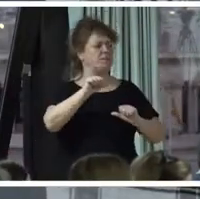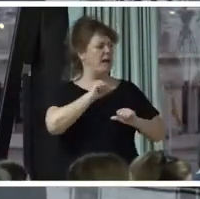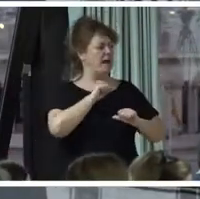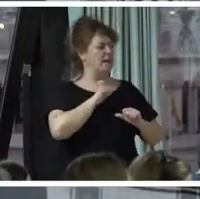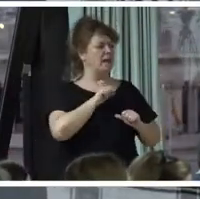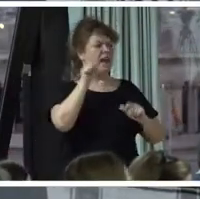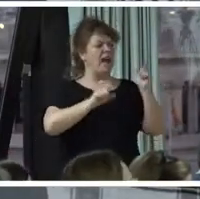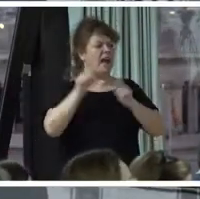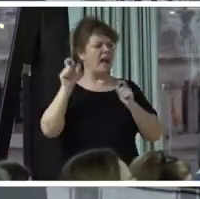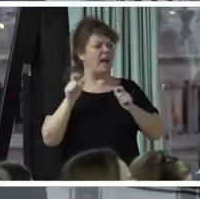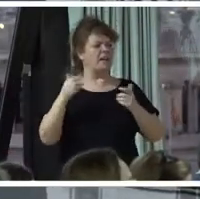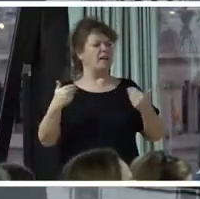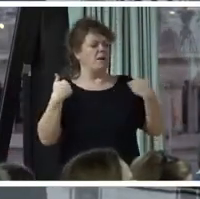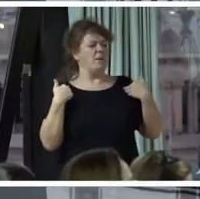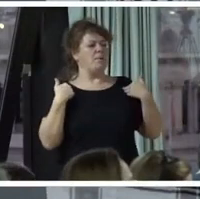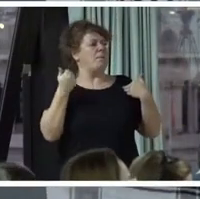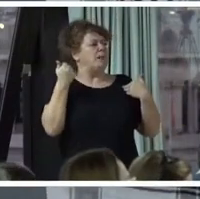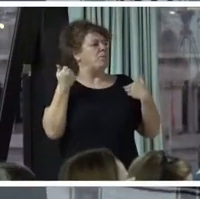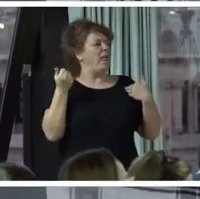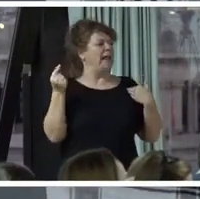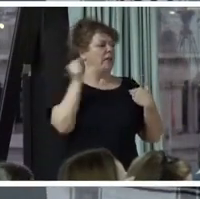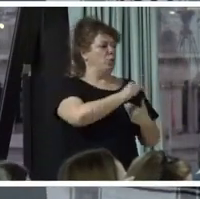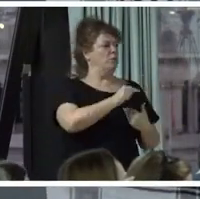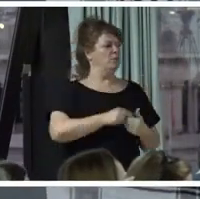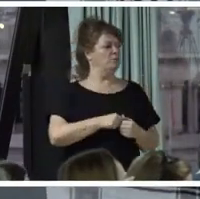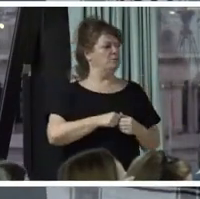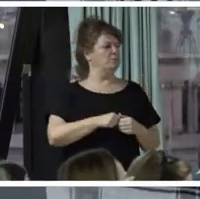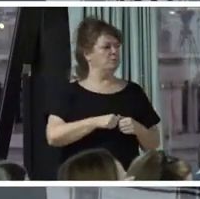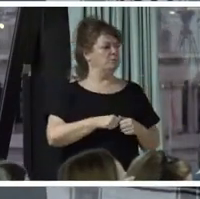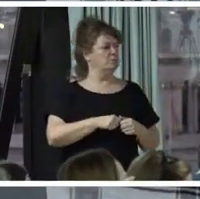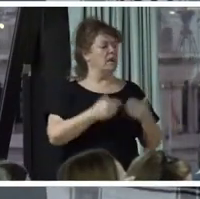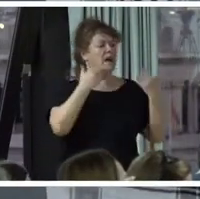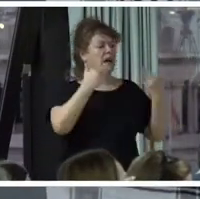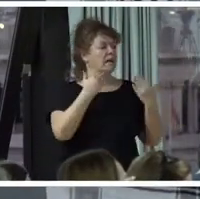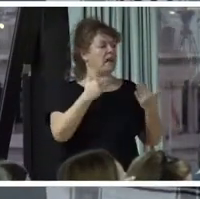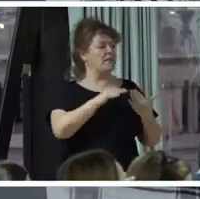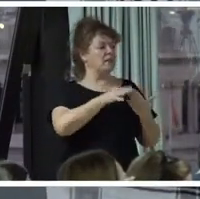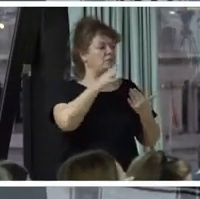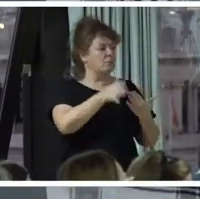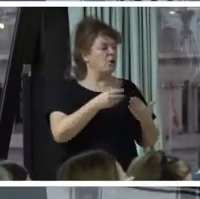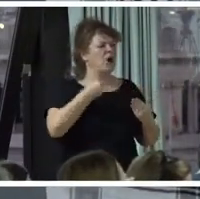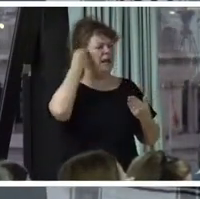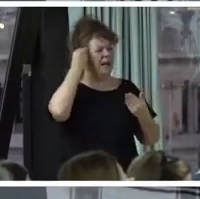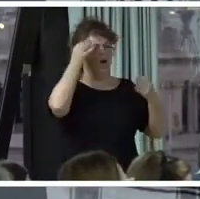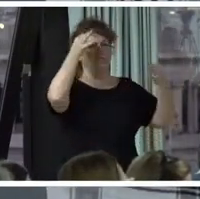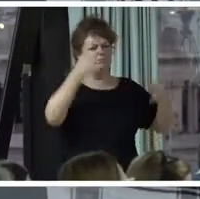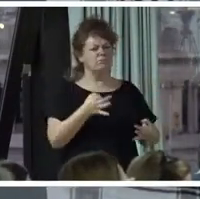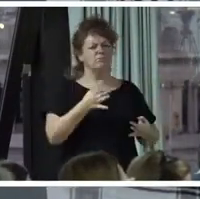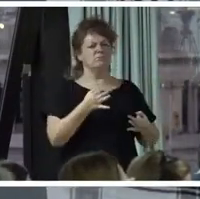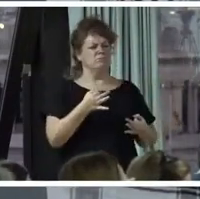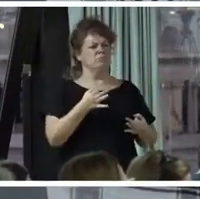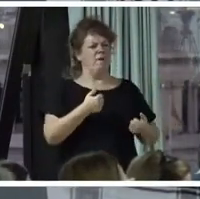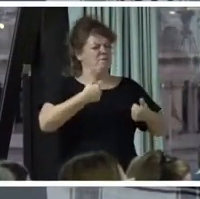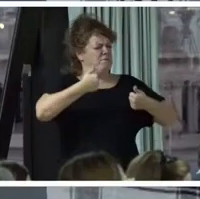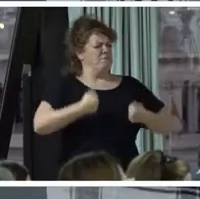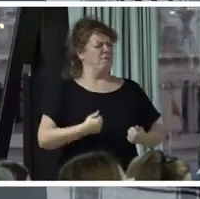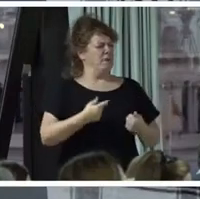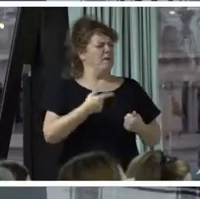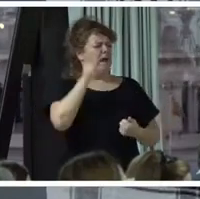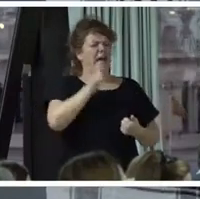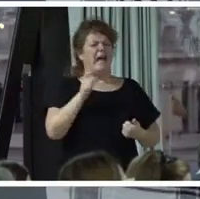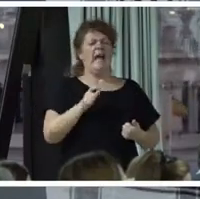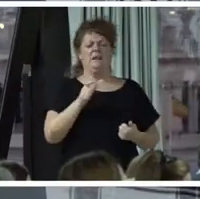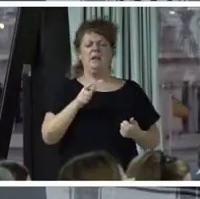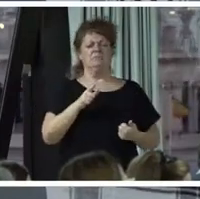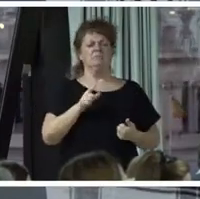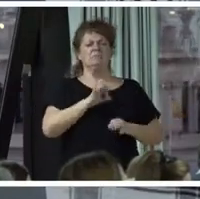de que tiene mucho más poder que tú así Que gracias Porque creo firmemente en que mucha gente decente en